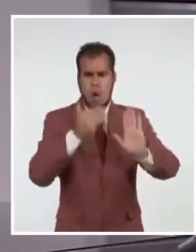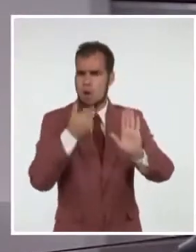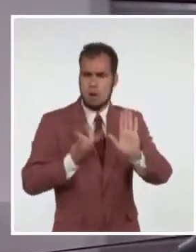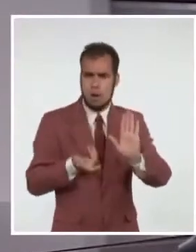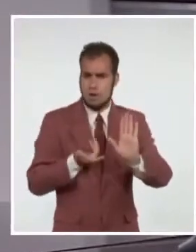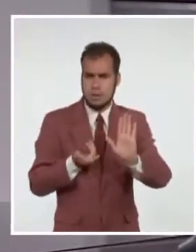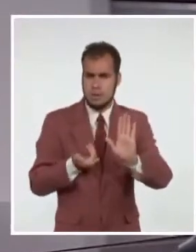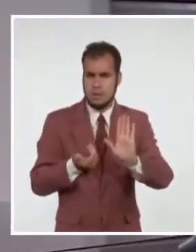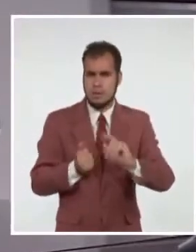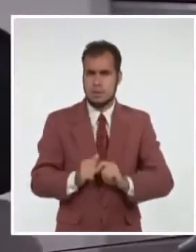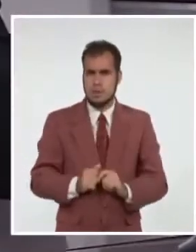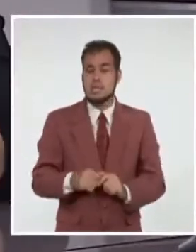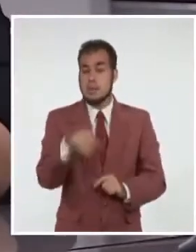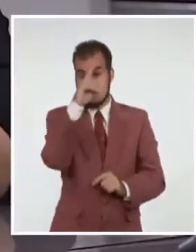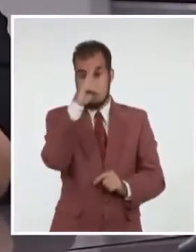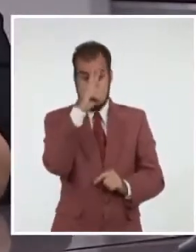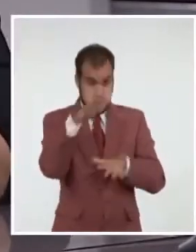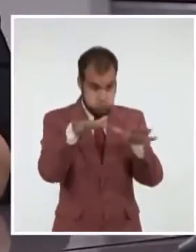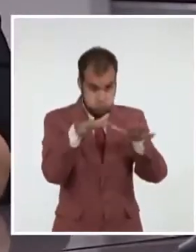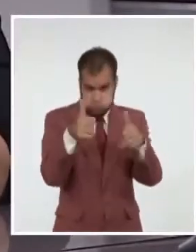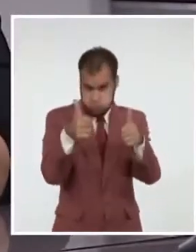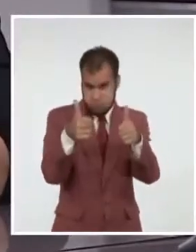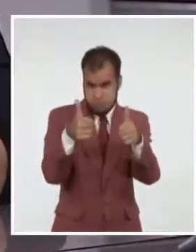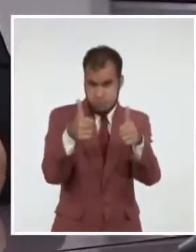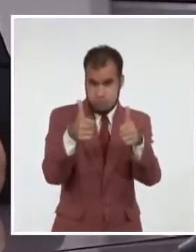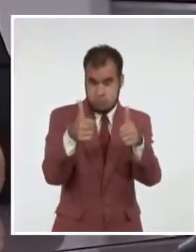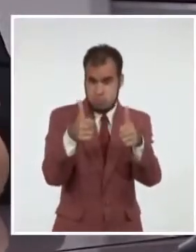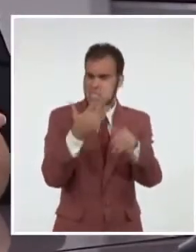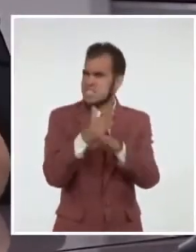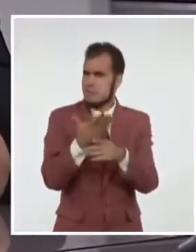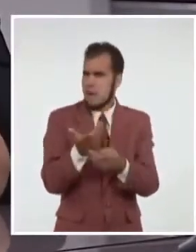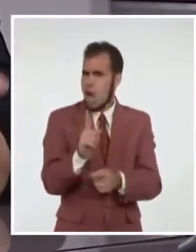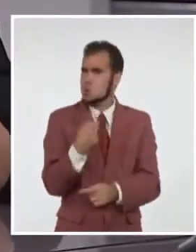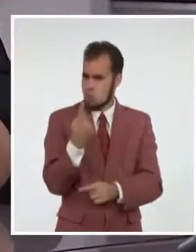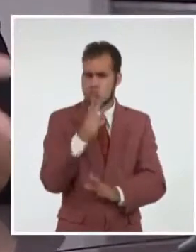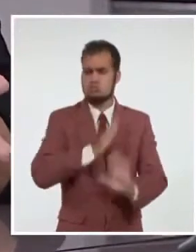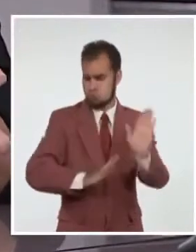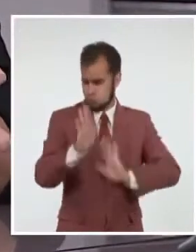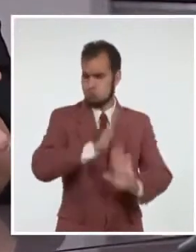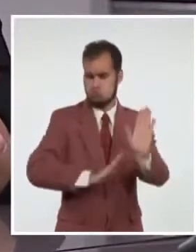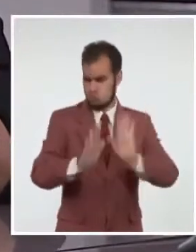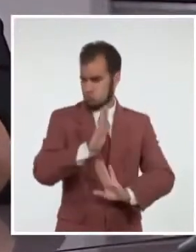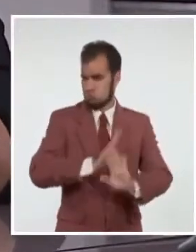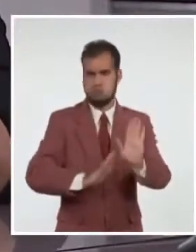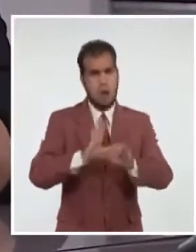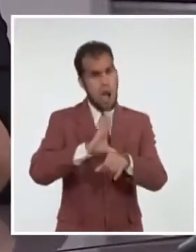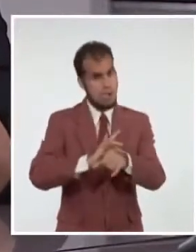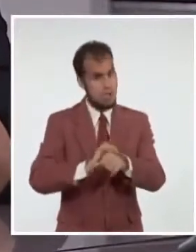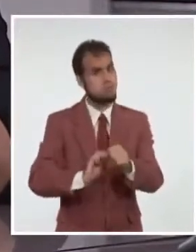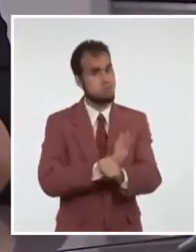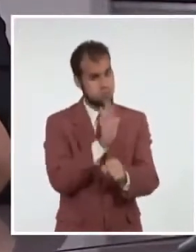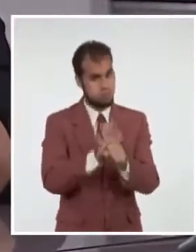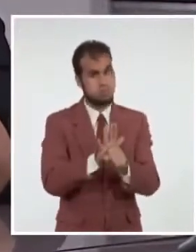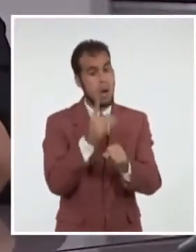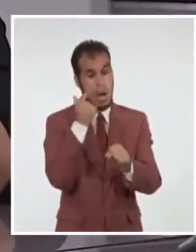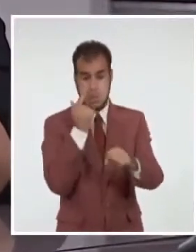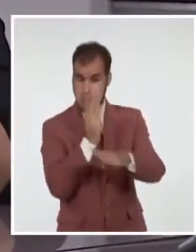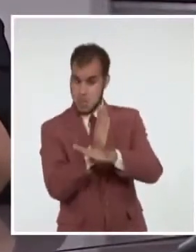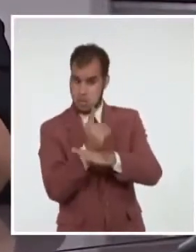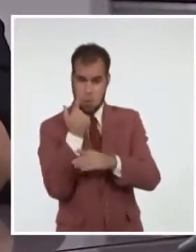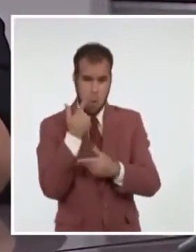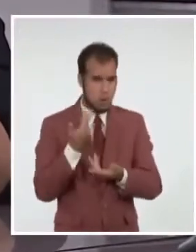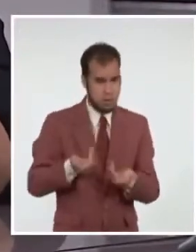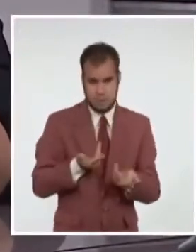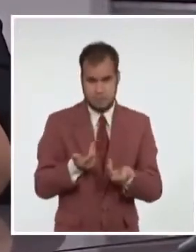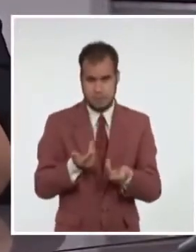mejor preparados para enfrentarlo, significa que seguimos dando la batalla por la vida, que es nuestra misión fundamental,